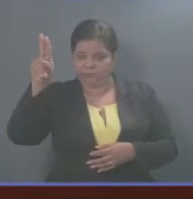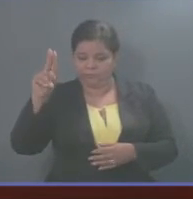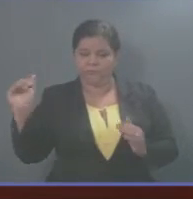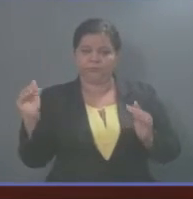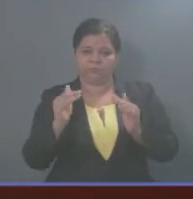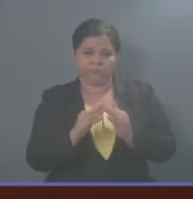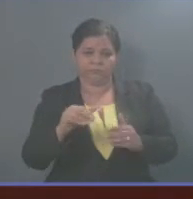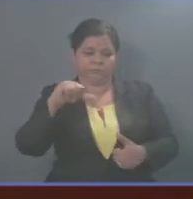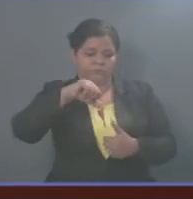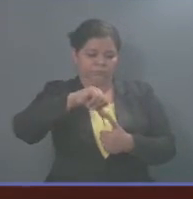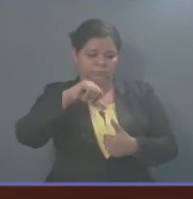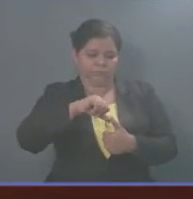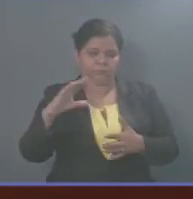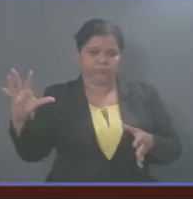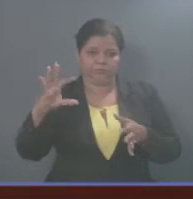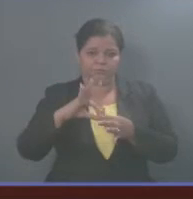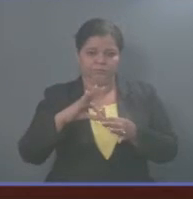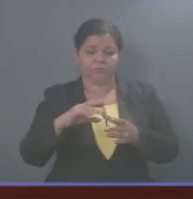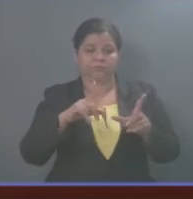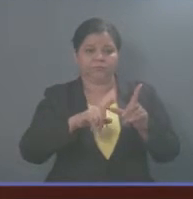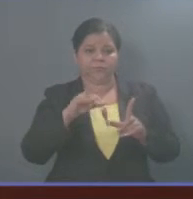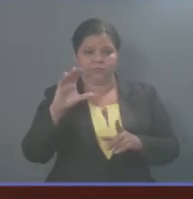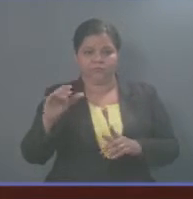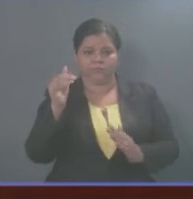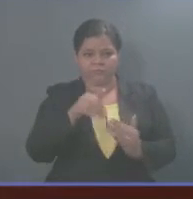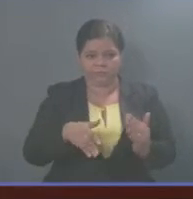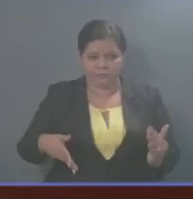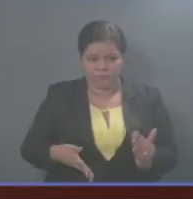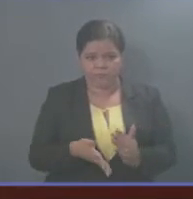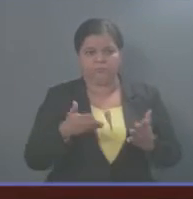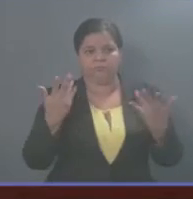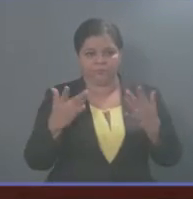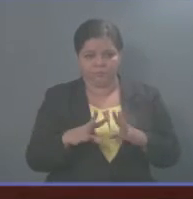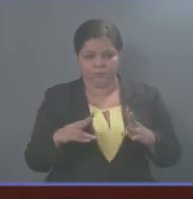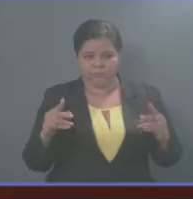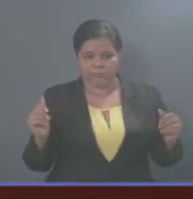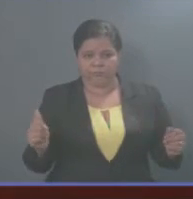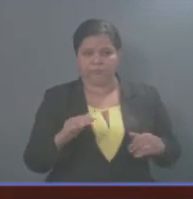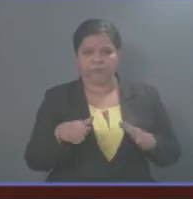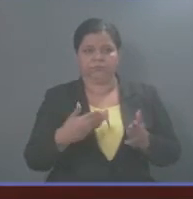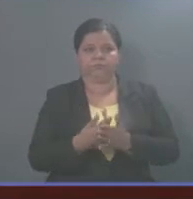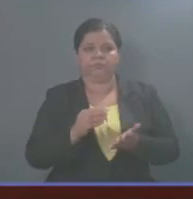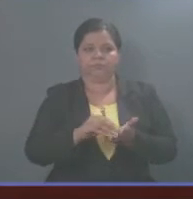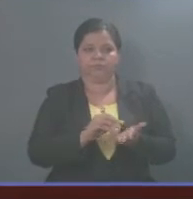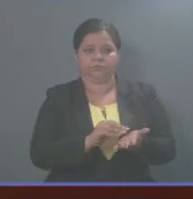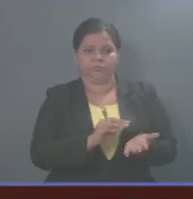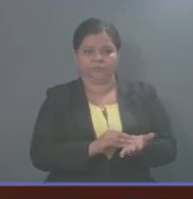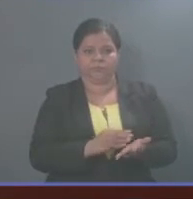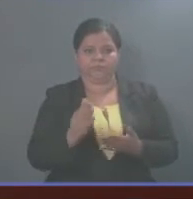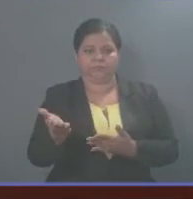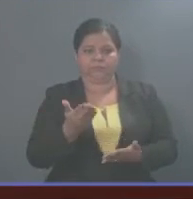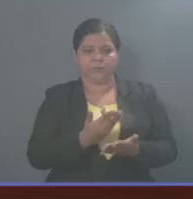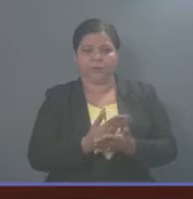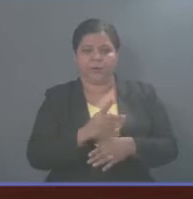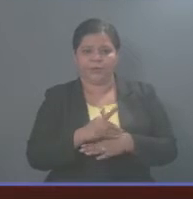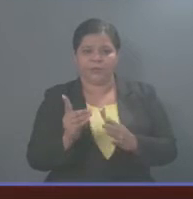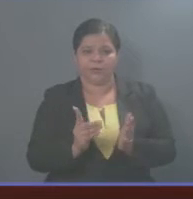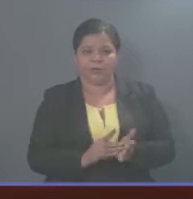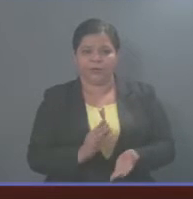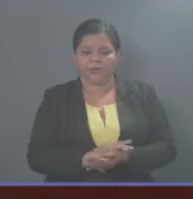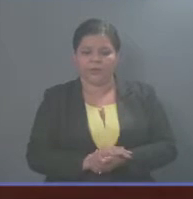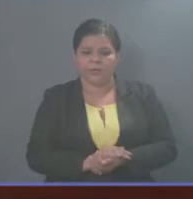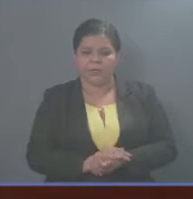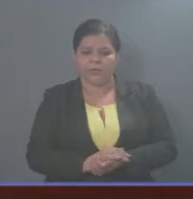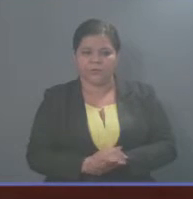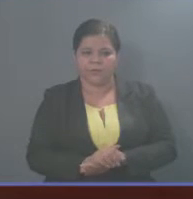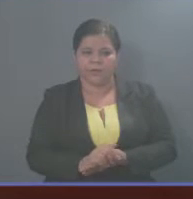C. Archivo. Por estar resuelto el fondo de lo solicitado, la moción de diputados de Arena en el sentido